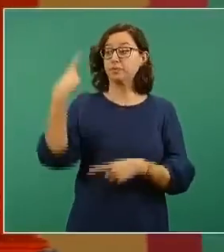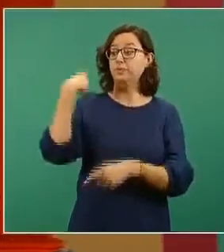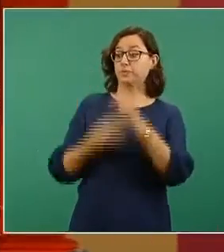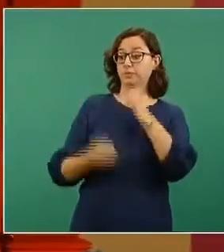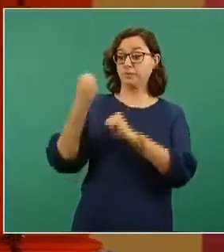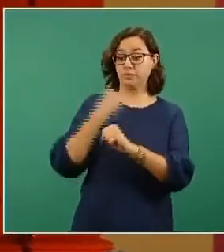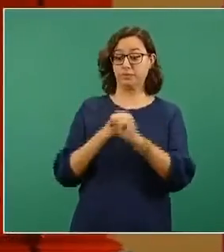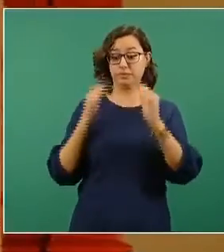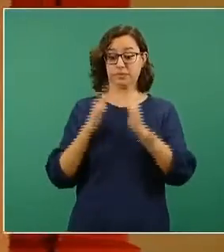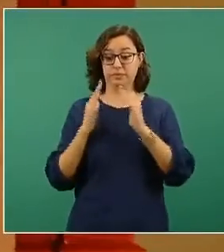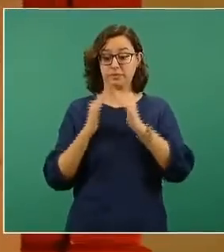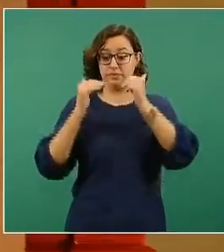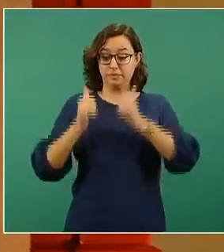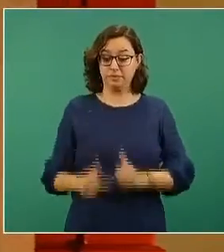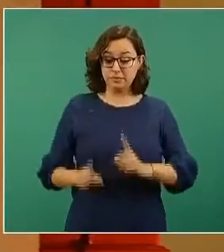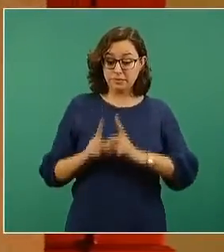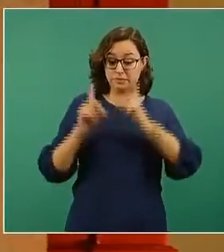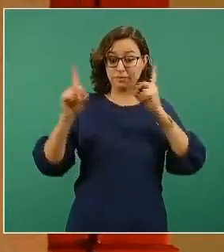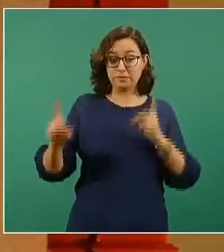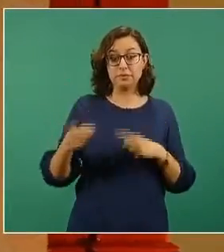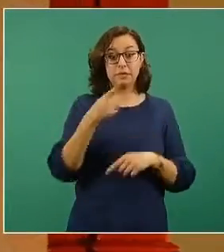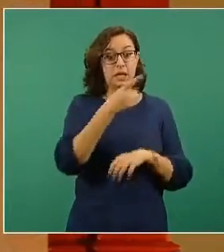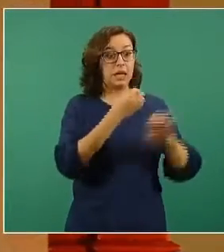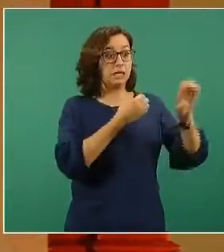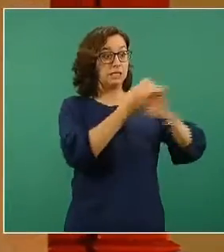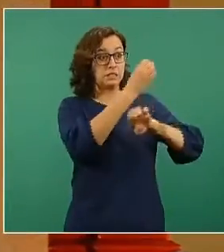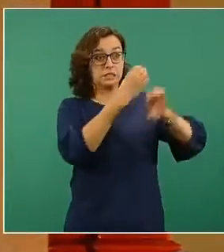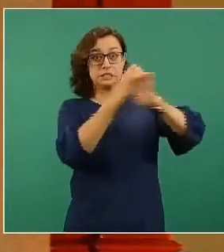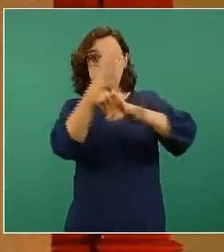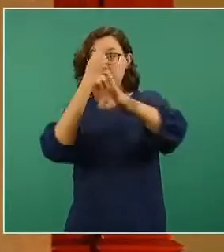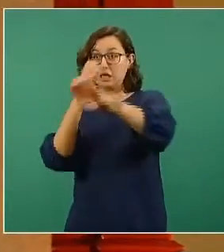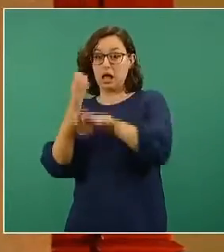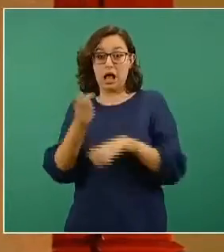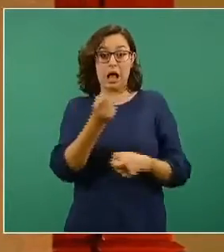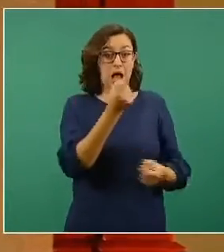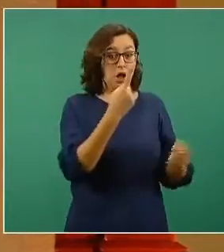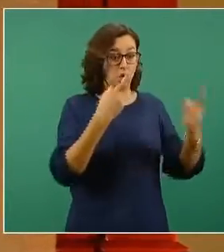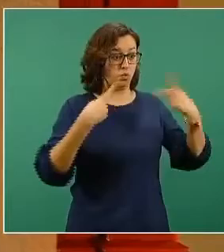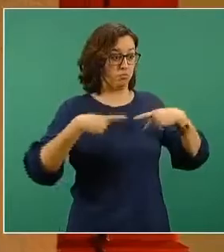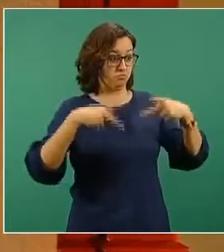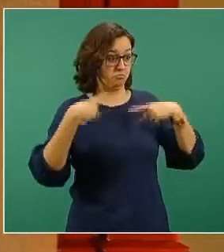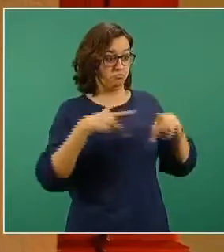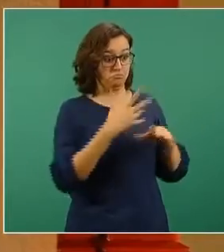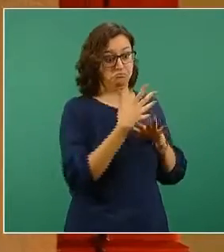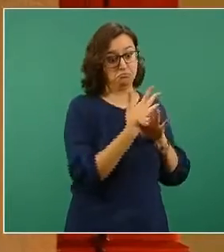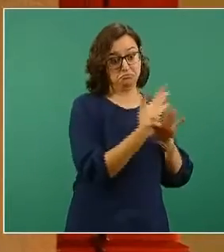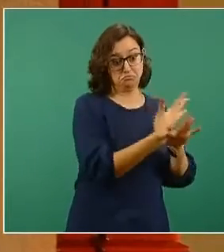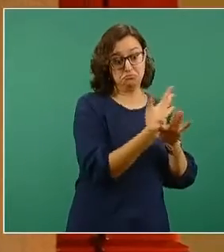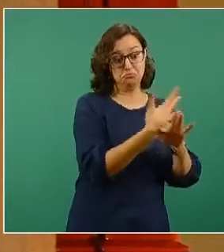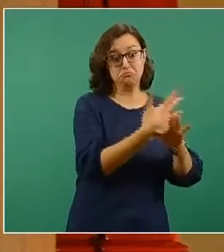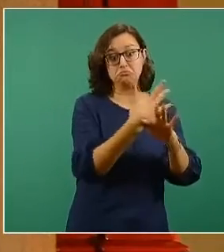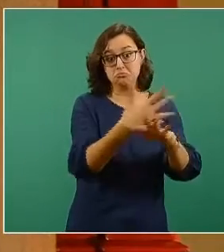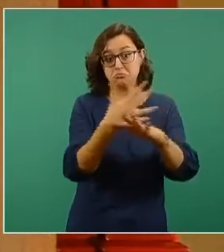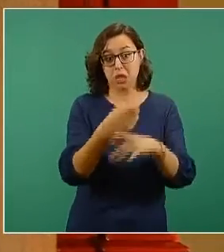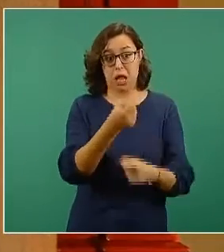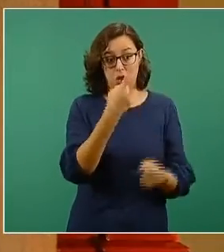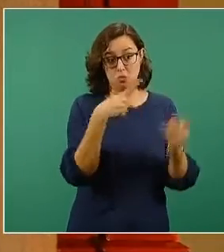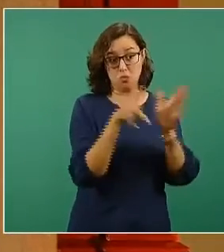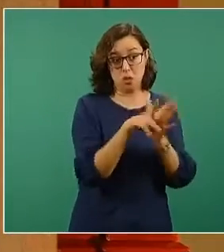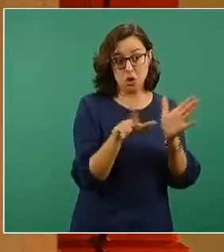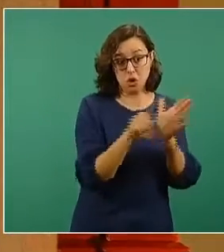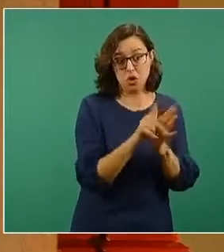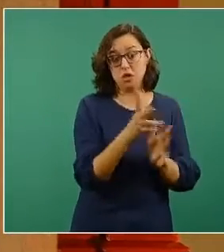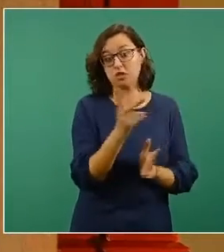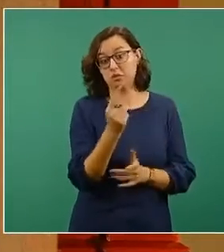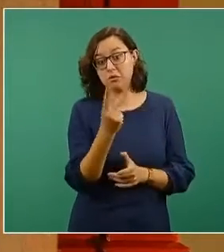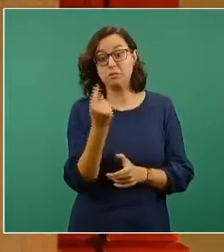Distancia, algunas entidades federativas y voces en la sociedad mexicana, algunas expresadas a través de los medios de comunicación o